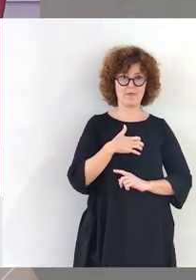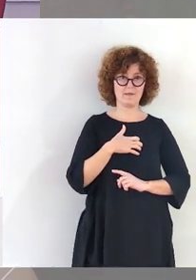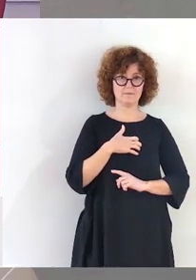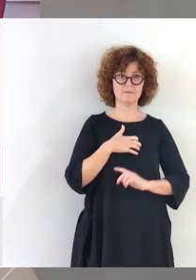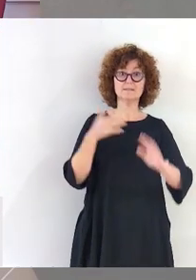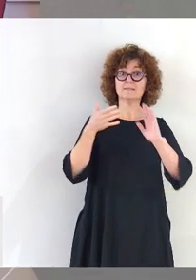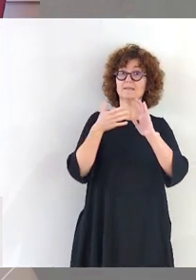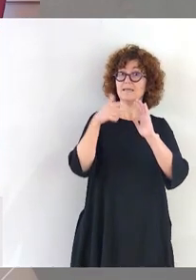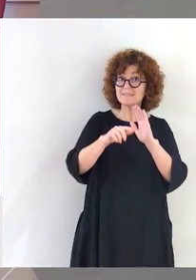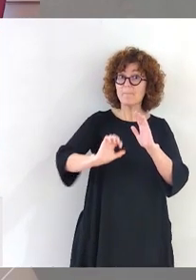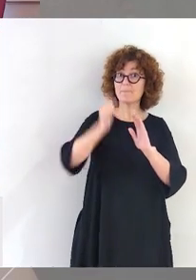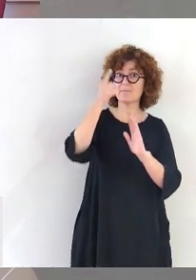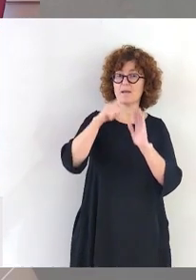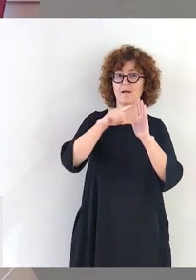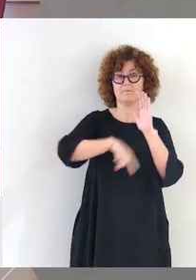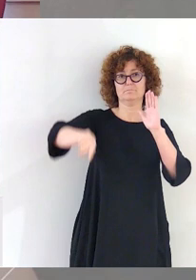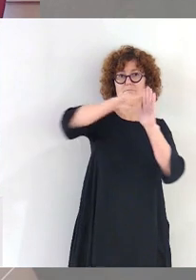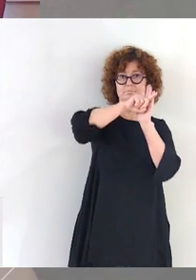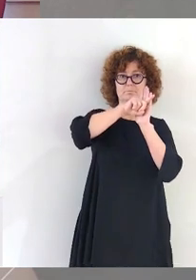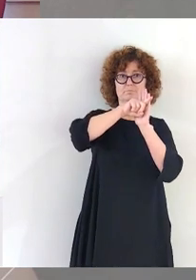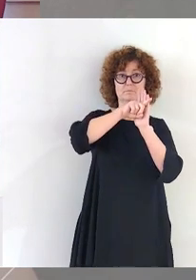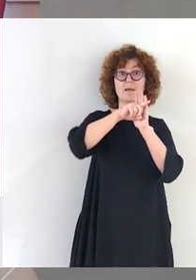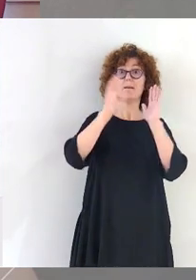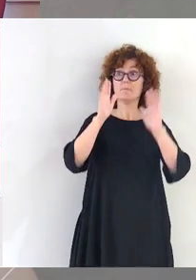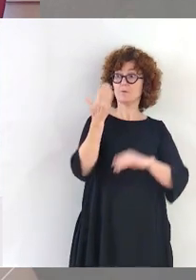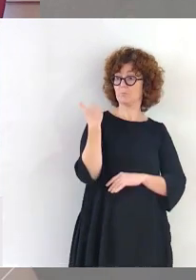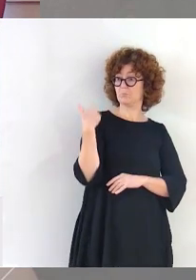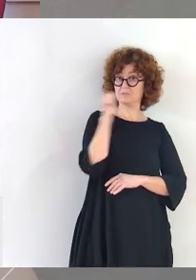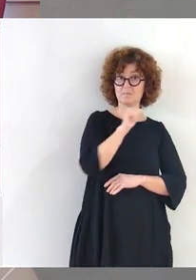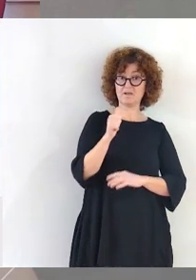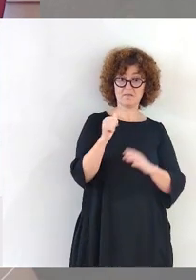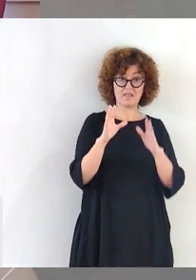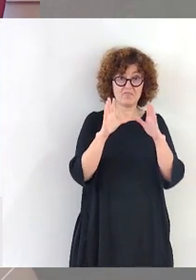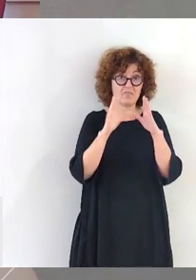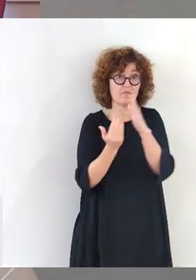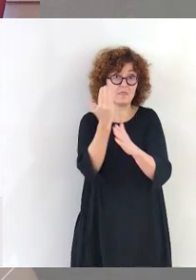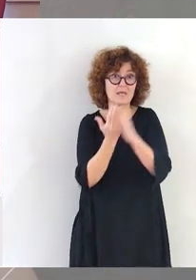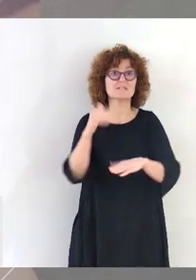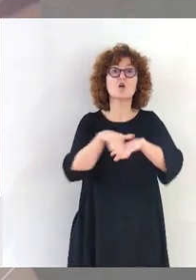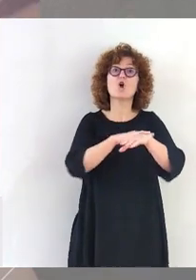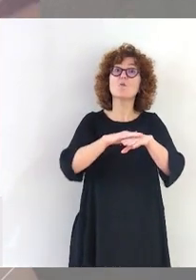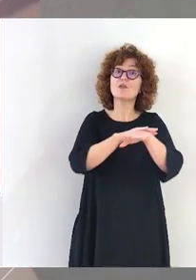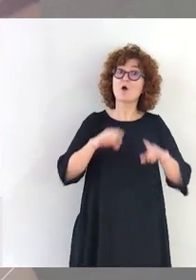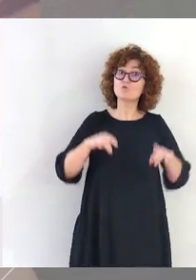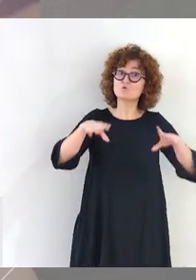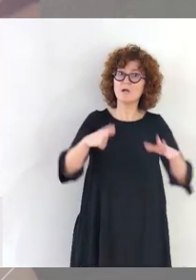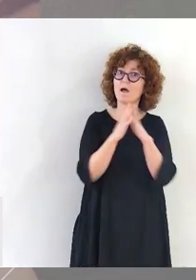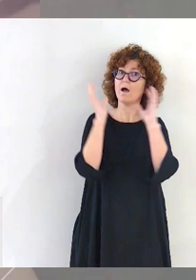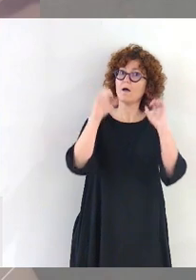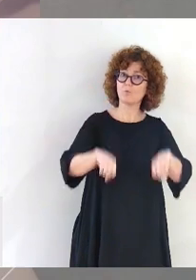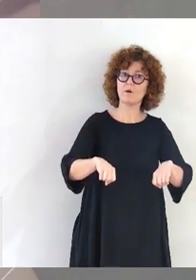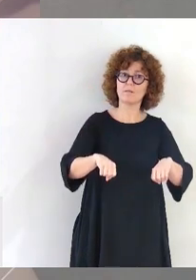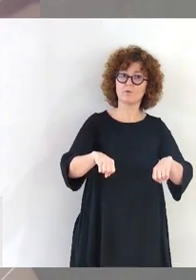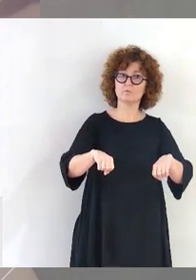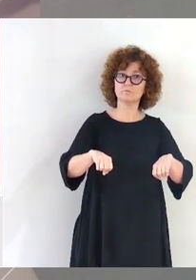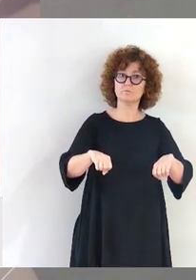esta fue la primera grieta pero es que la semana pasada hace 10 días el gobierno australiano llegó un acuerdo con la